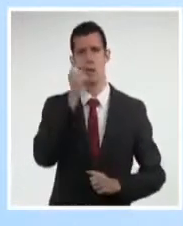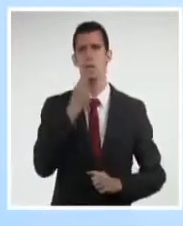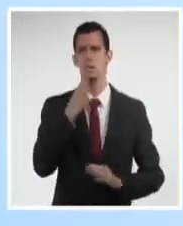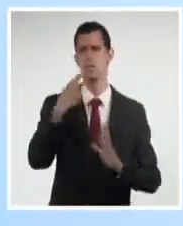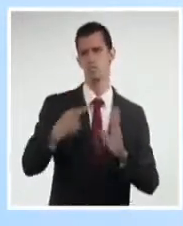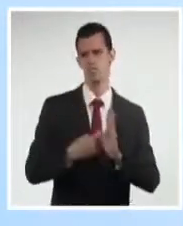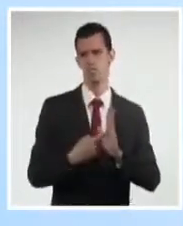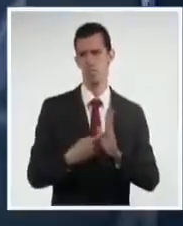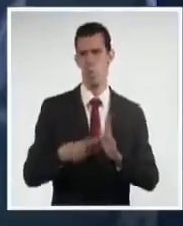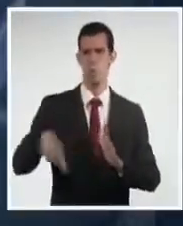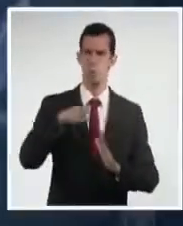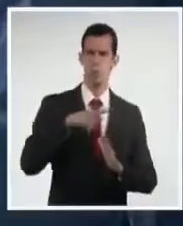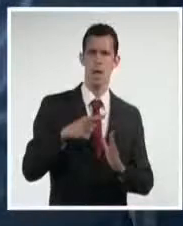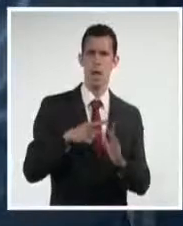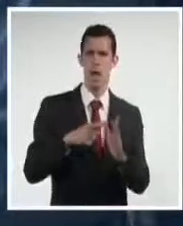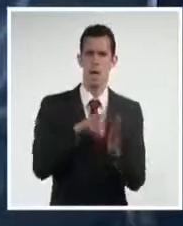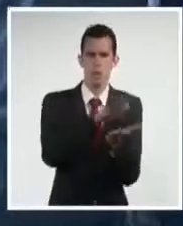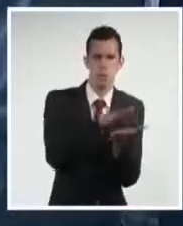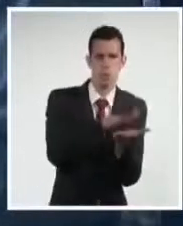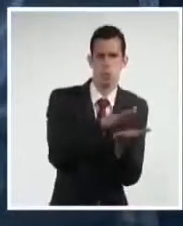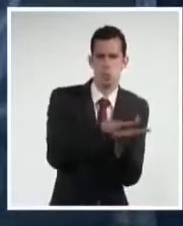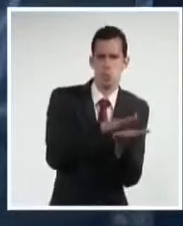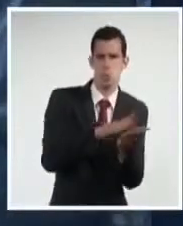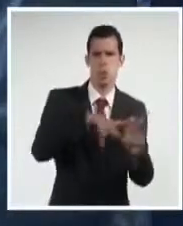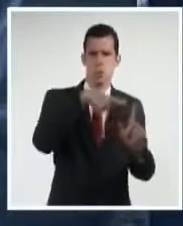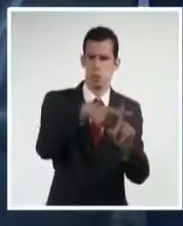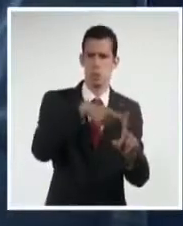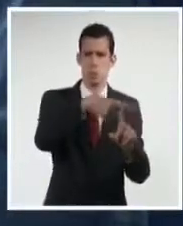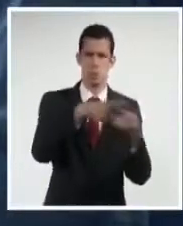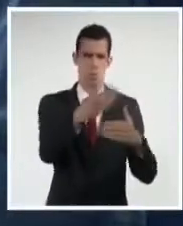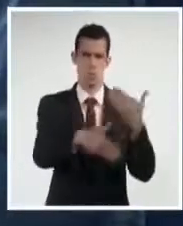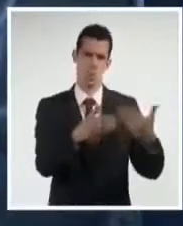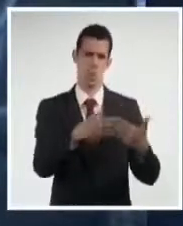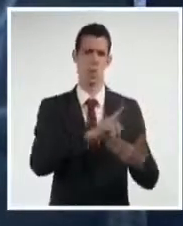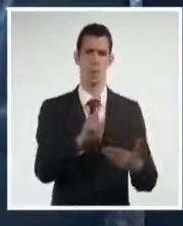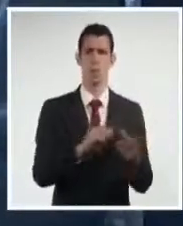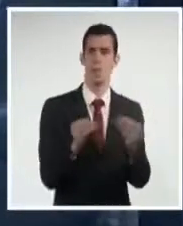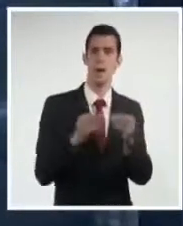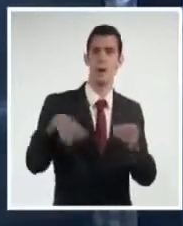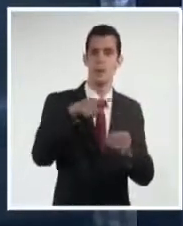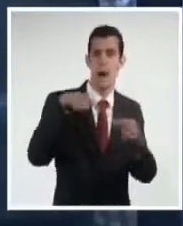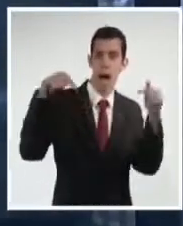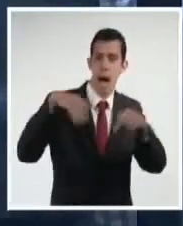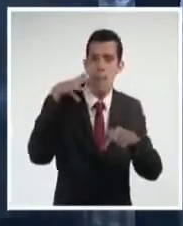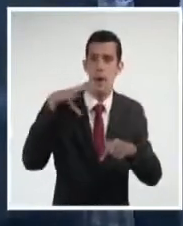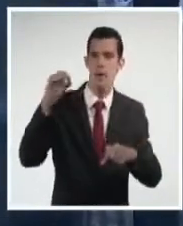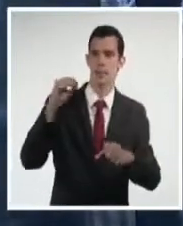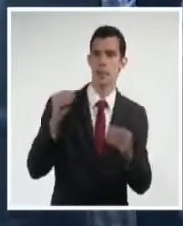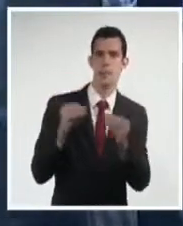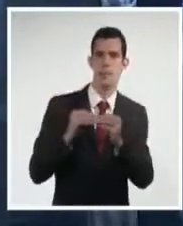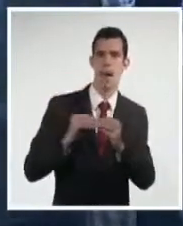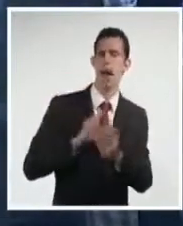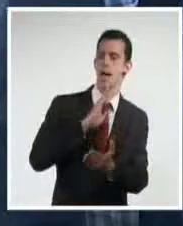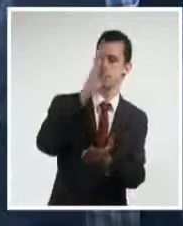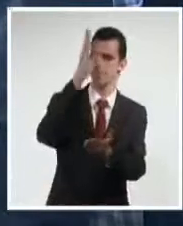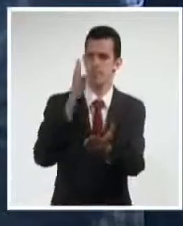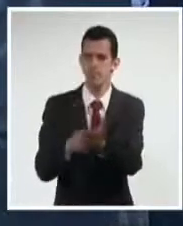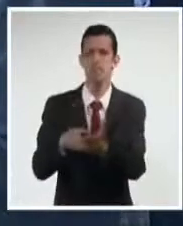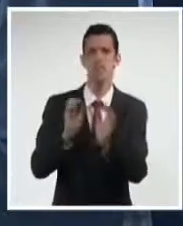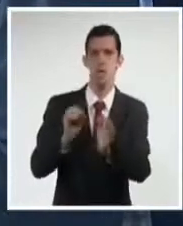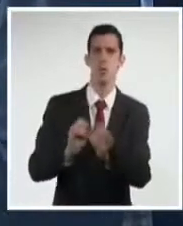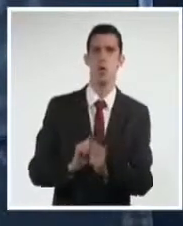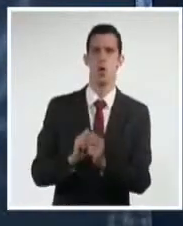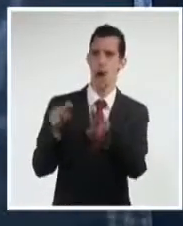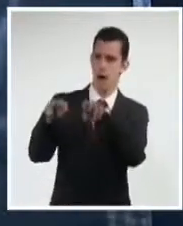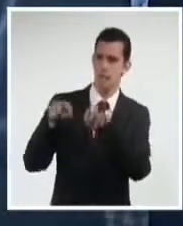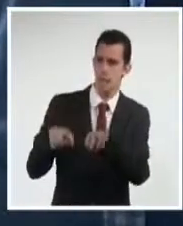los problemas. A partir de lo que plantea la población, llevar a la Asamblea Municipal, lo que apruebe la Asamblea Municipal, compartirlo con la población y entonces poner a la